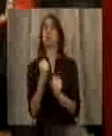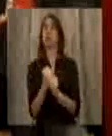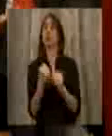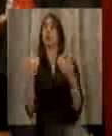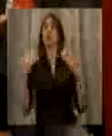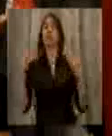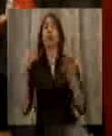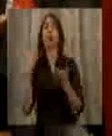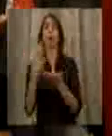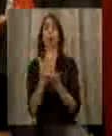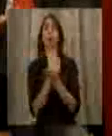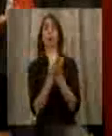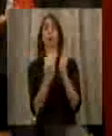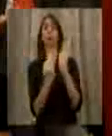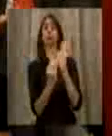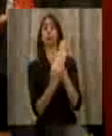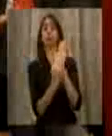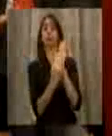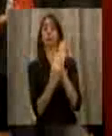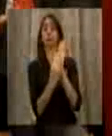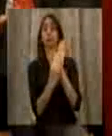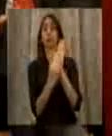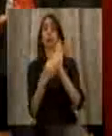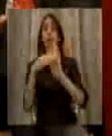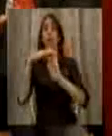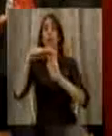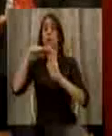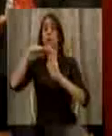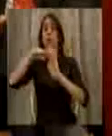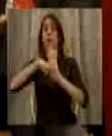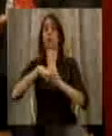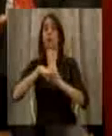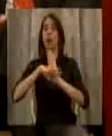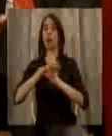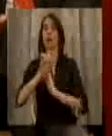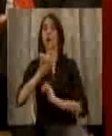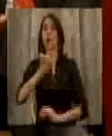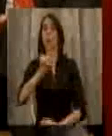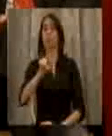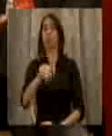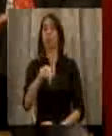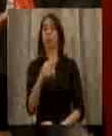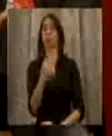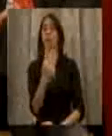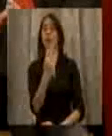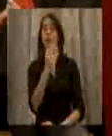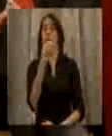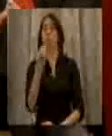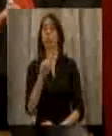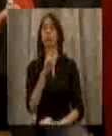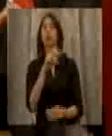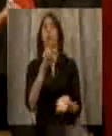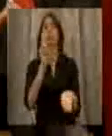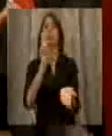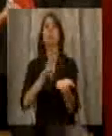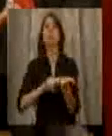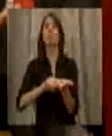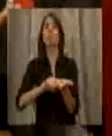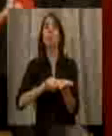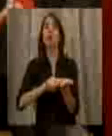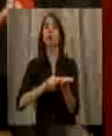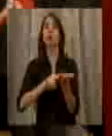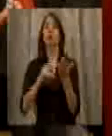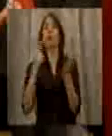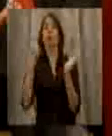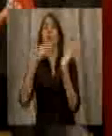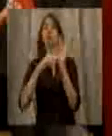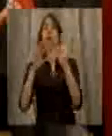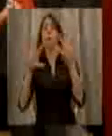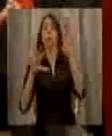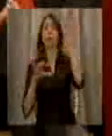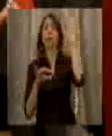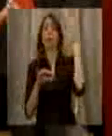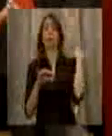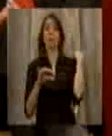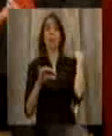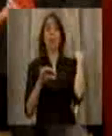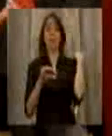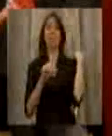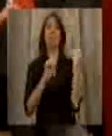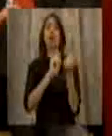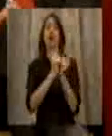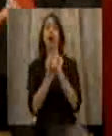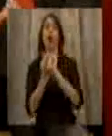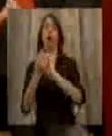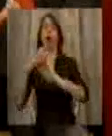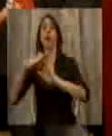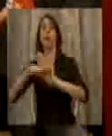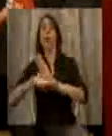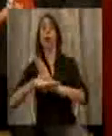ya establecer una rebaja sustancial del 1,2% que era este impuesto en el año 2010 a